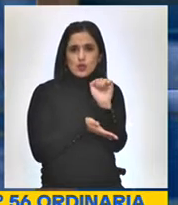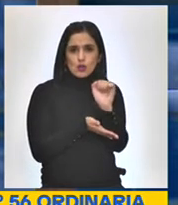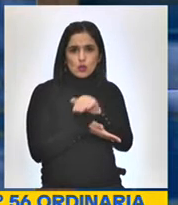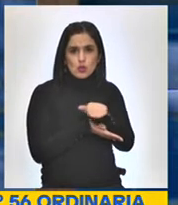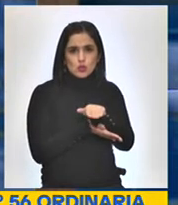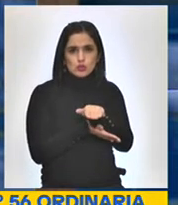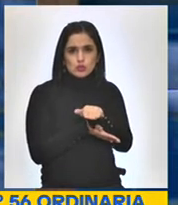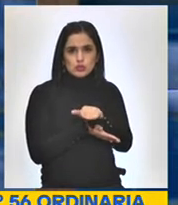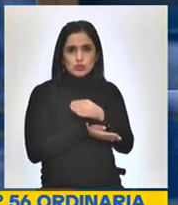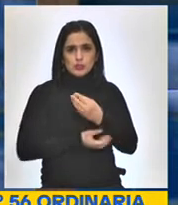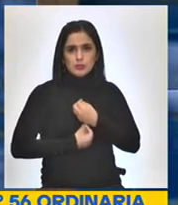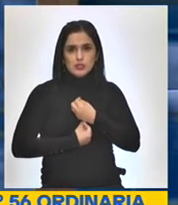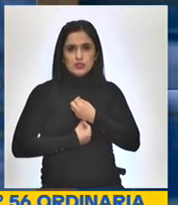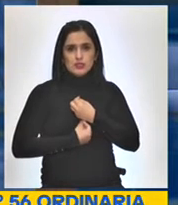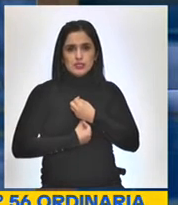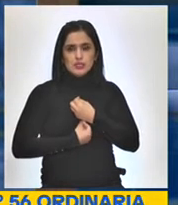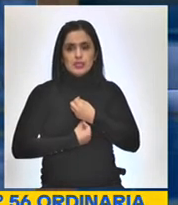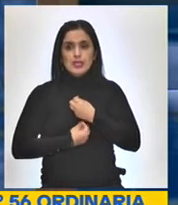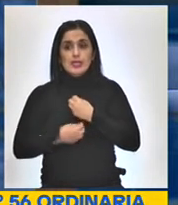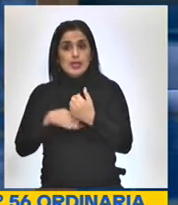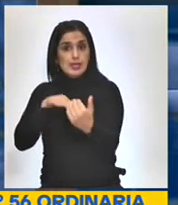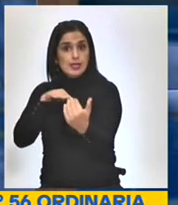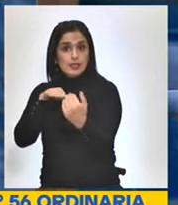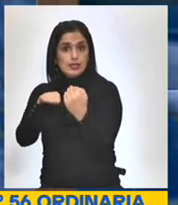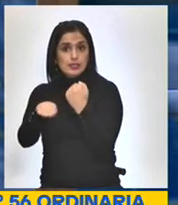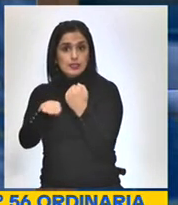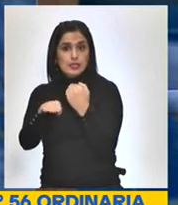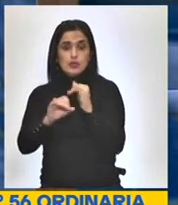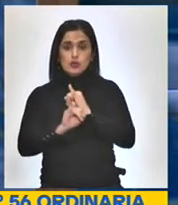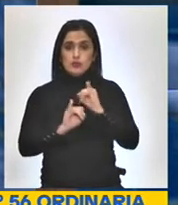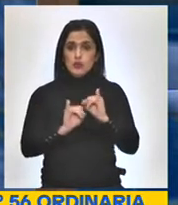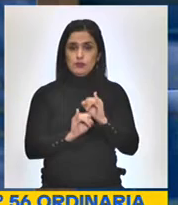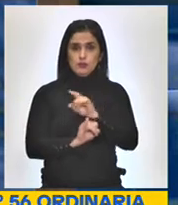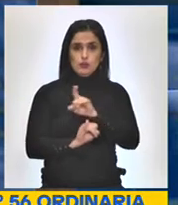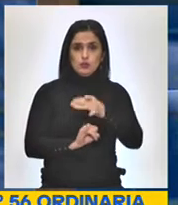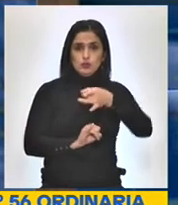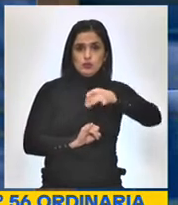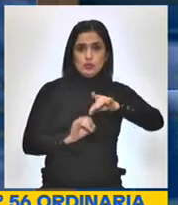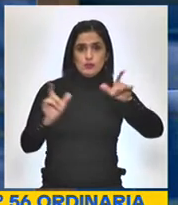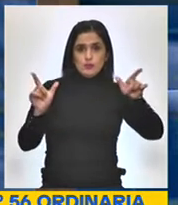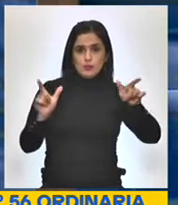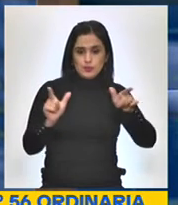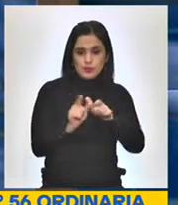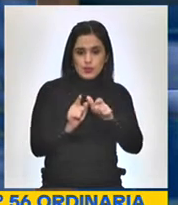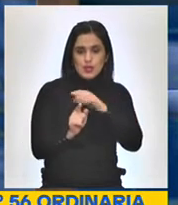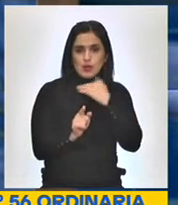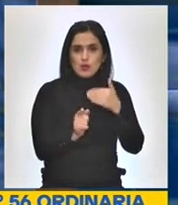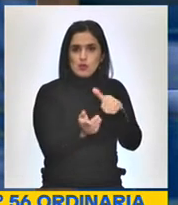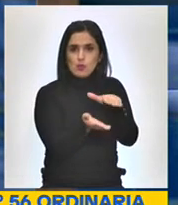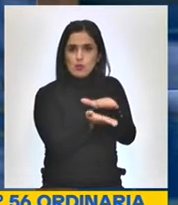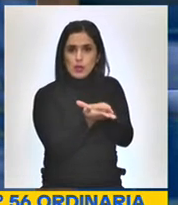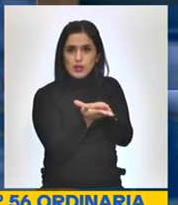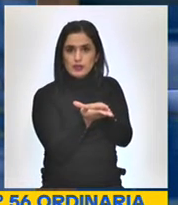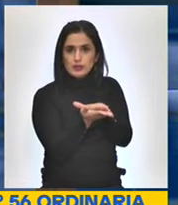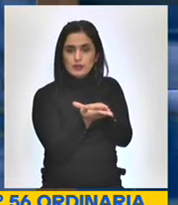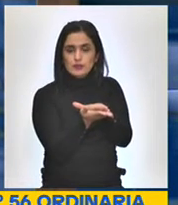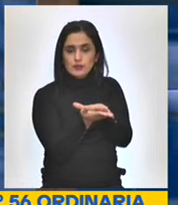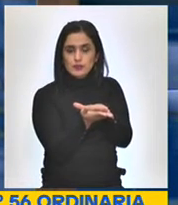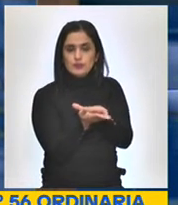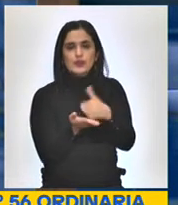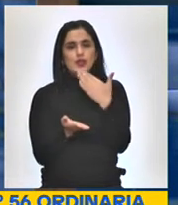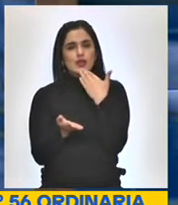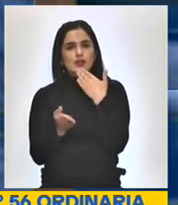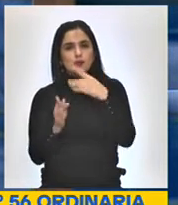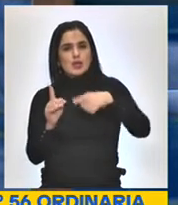temeraria en nuestras calles y carreteras como una forma no solamente de disminuir las muertes por accidentes viales, sino